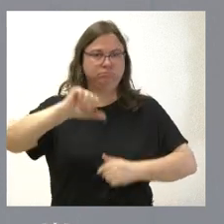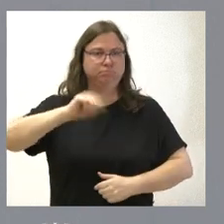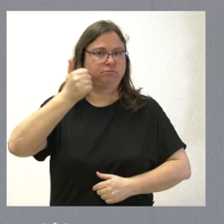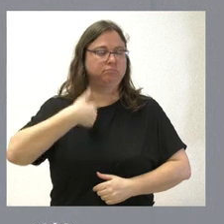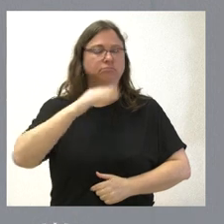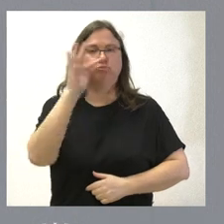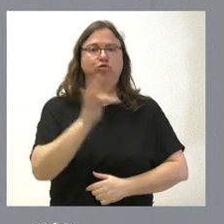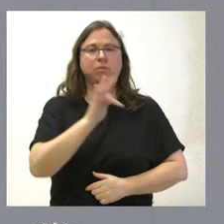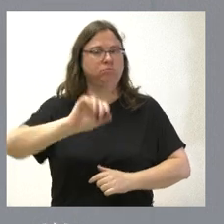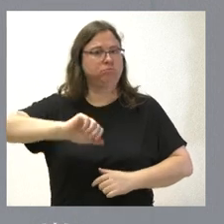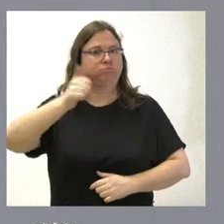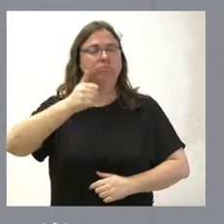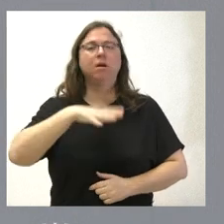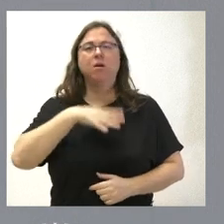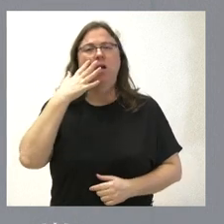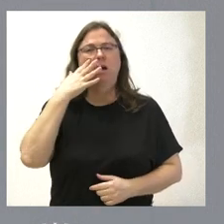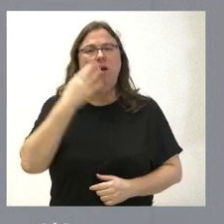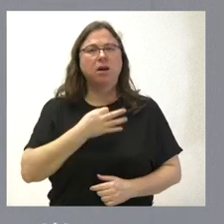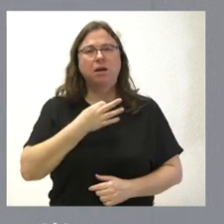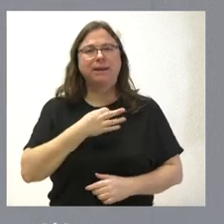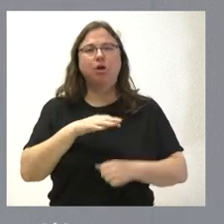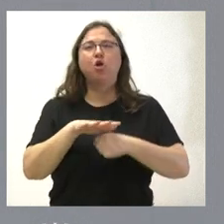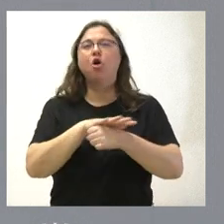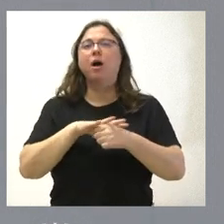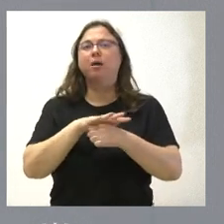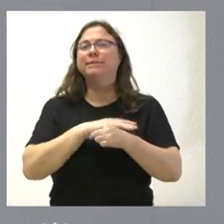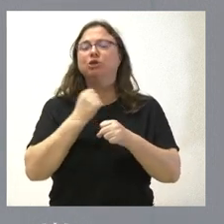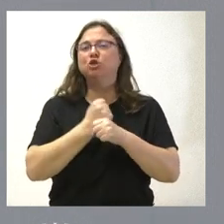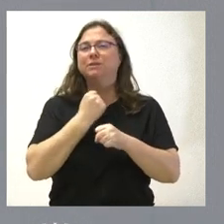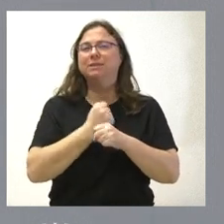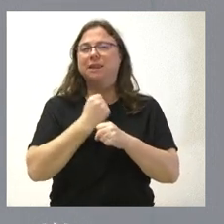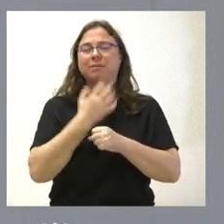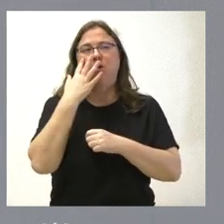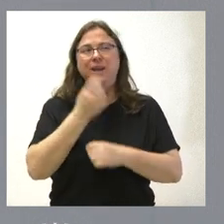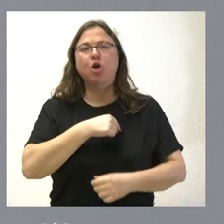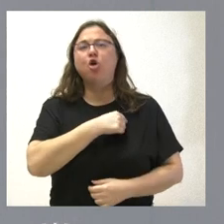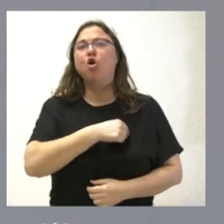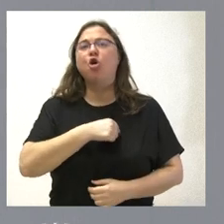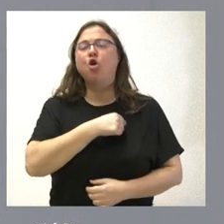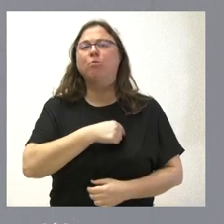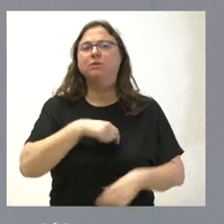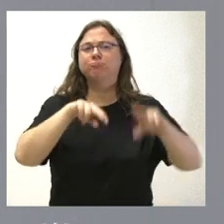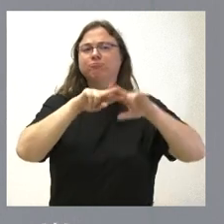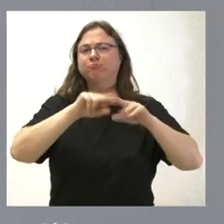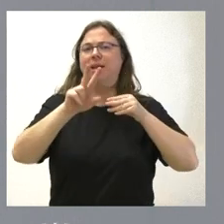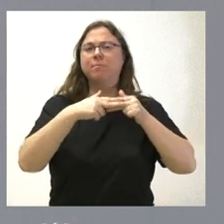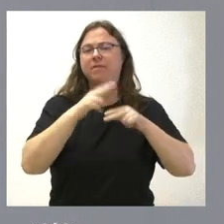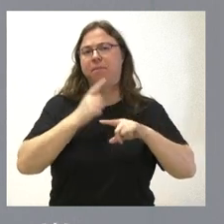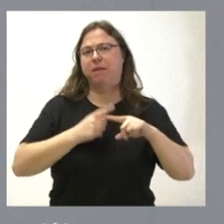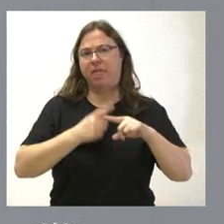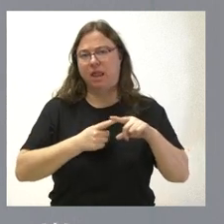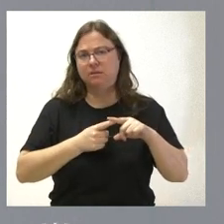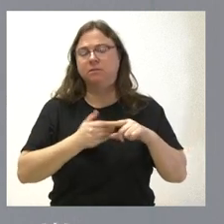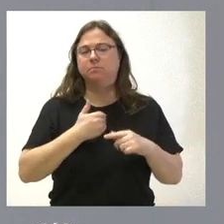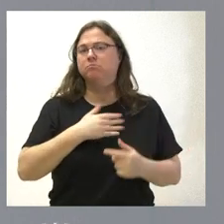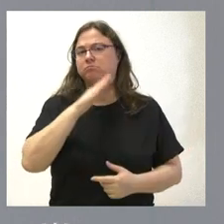totalidad y ahora creo recordar que está en el ámbito del trabajo de la comisión para analizar las enmiendas parciales que hubiera podido haber y por